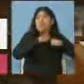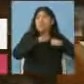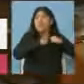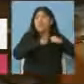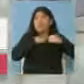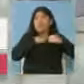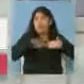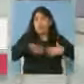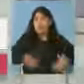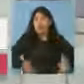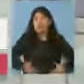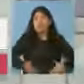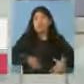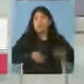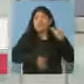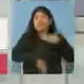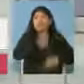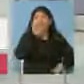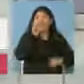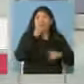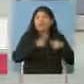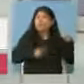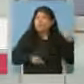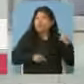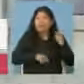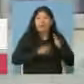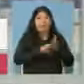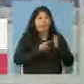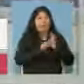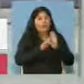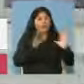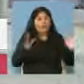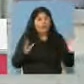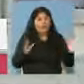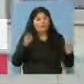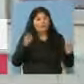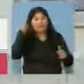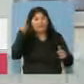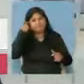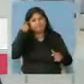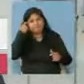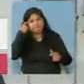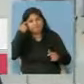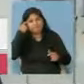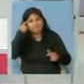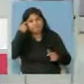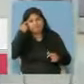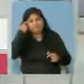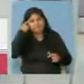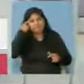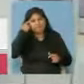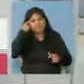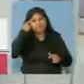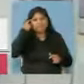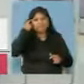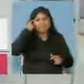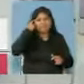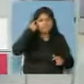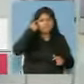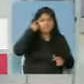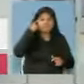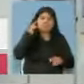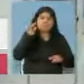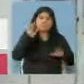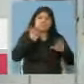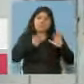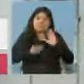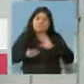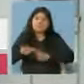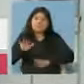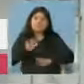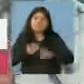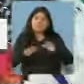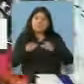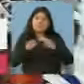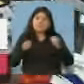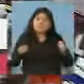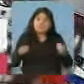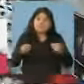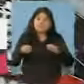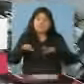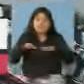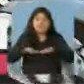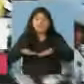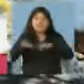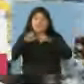justo lo más perjudicado dentro de esta crisis. Y viendo opciones, empezamos haciendo barbijos